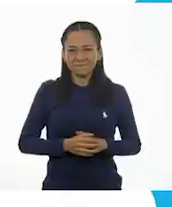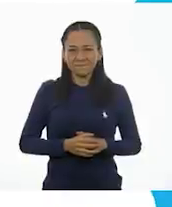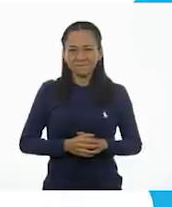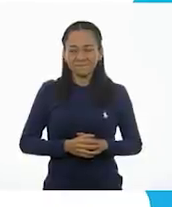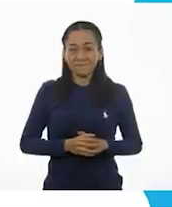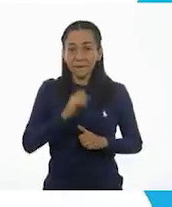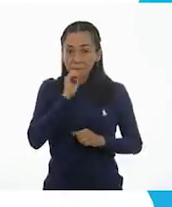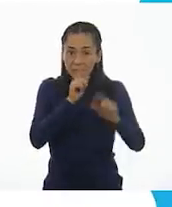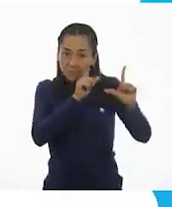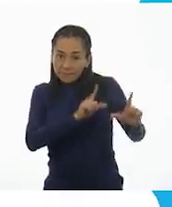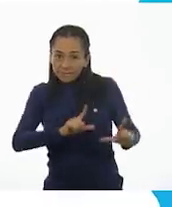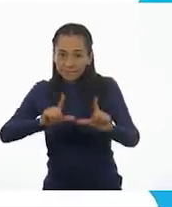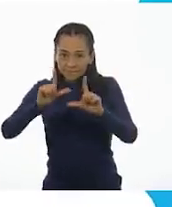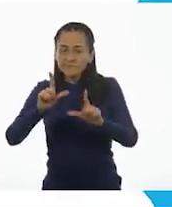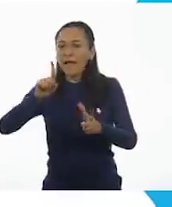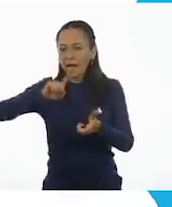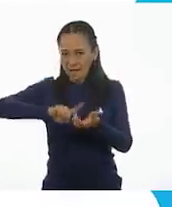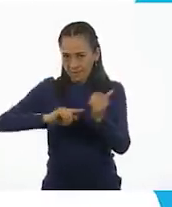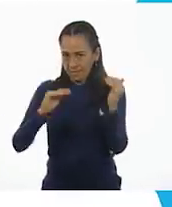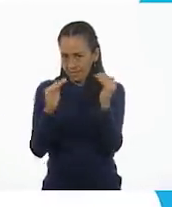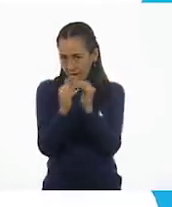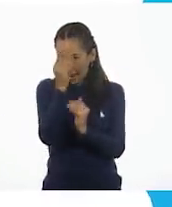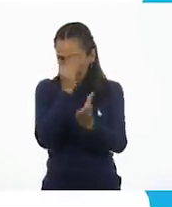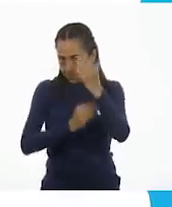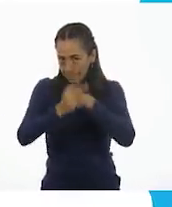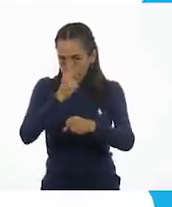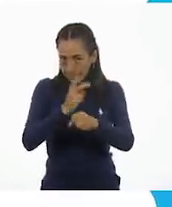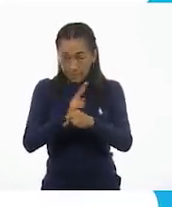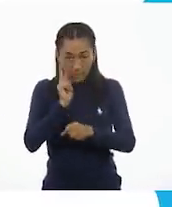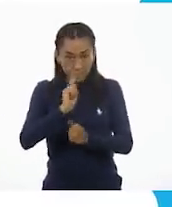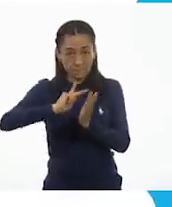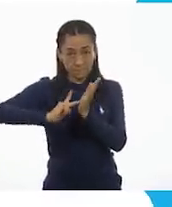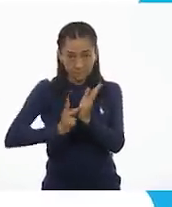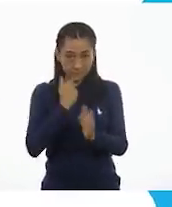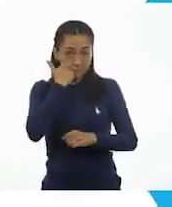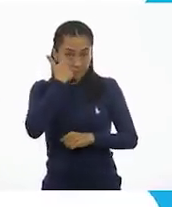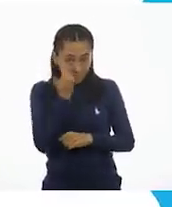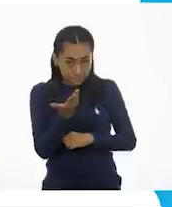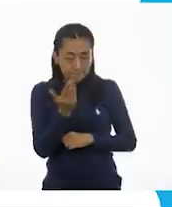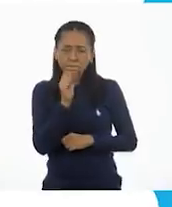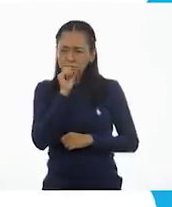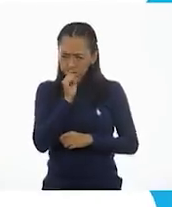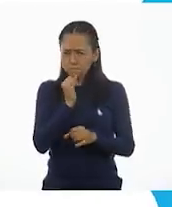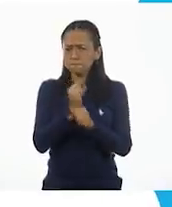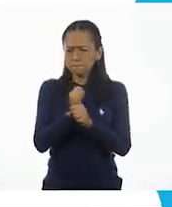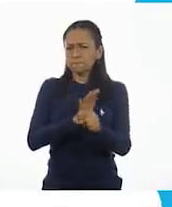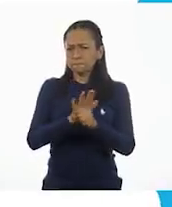Si quieres volver a ver los programas de Aprende en Casa 2, los puedes encontrar en la siguiente liga,